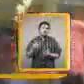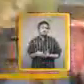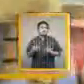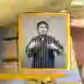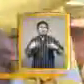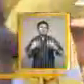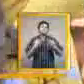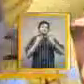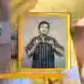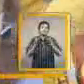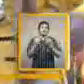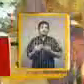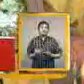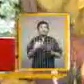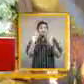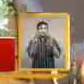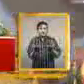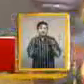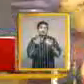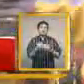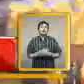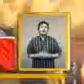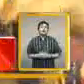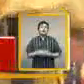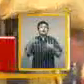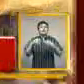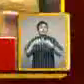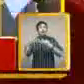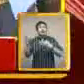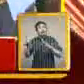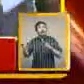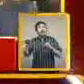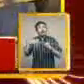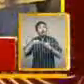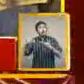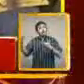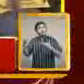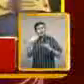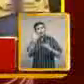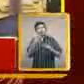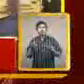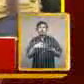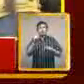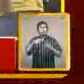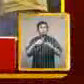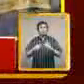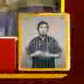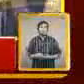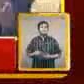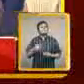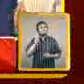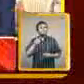sucedía. Permítame entonces entregarle la copia de la ordenanza municipal que lo declara huésped